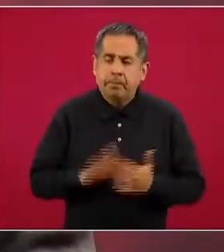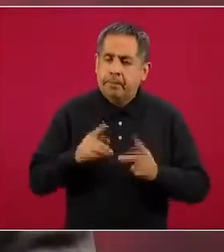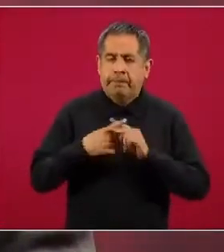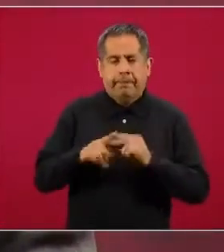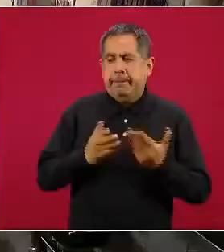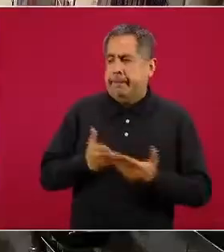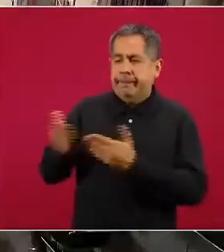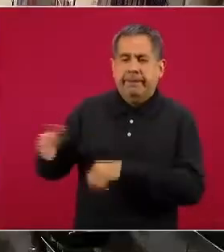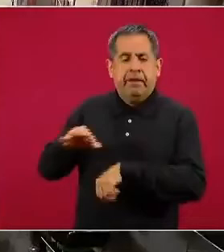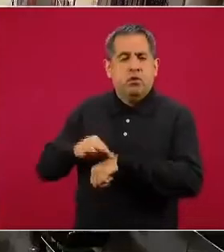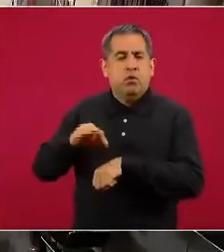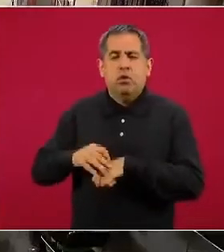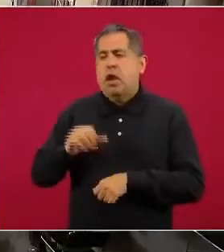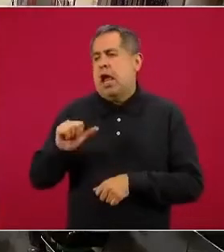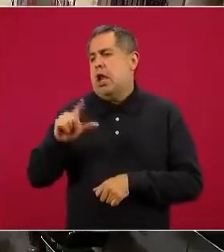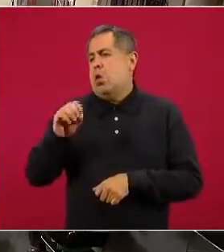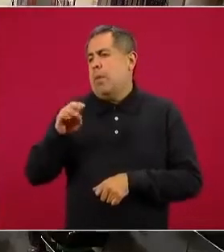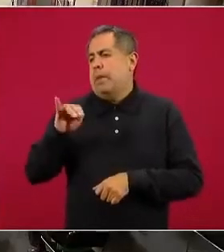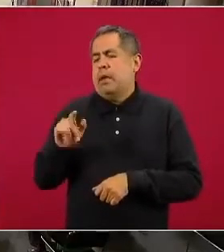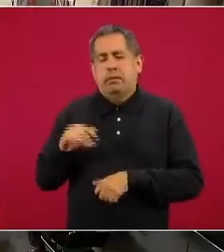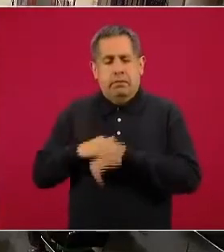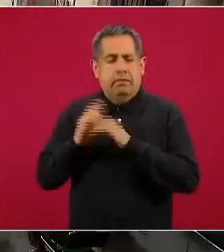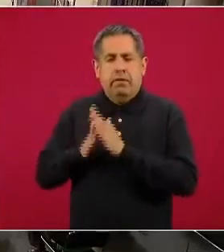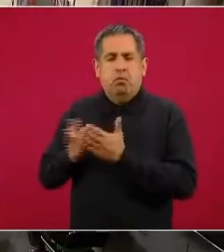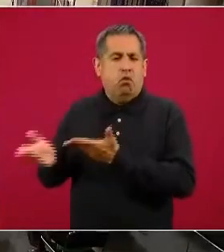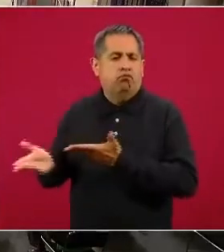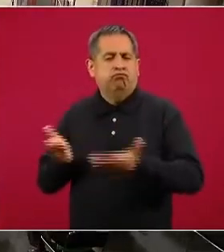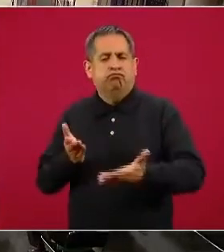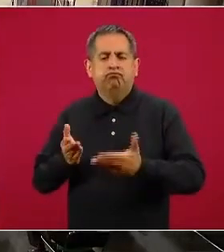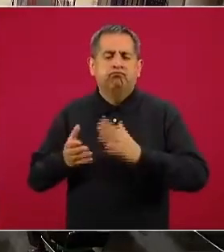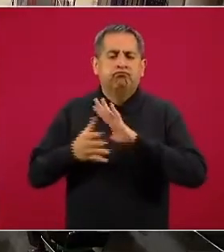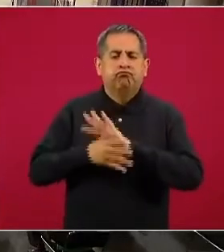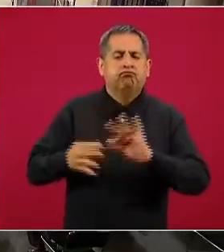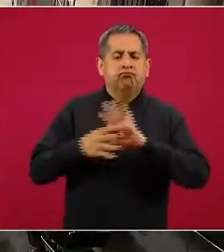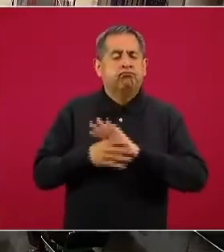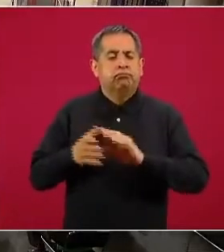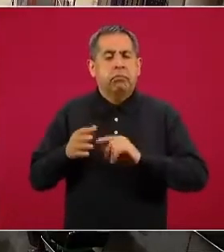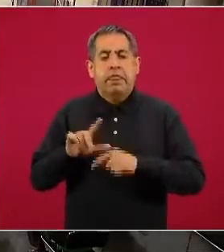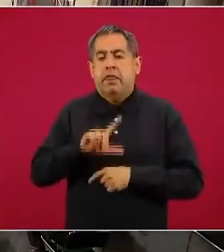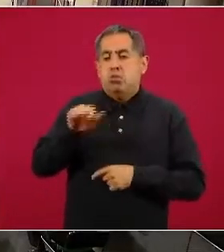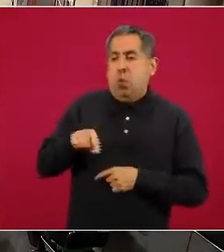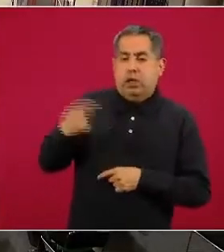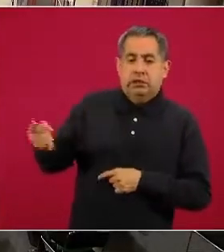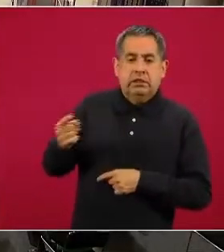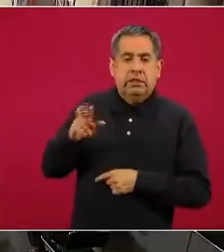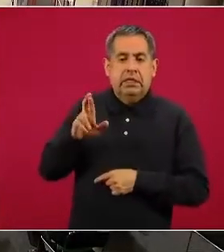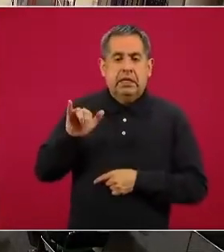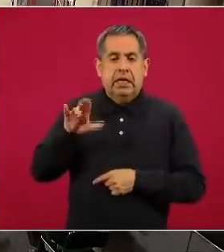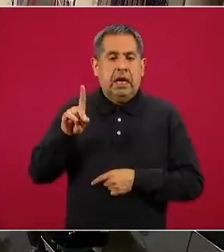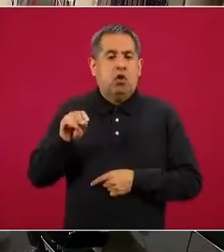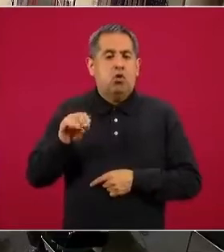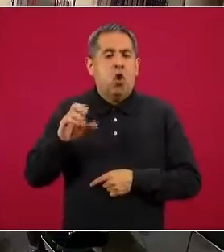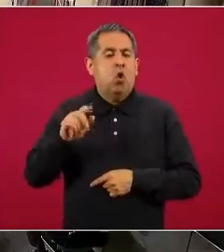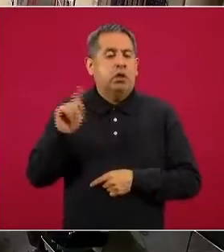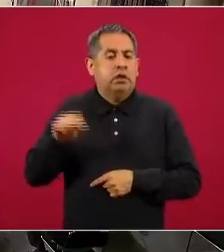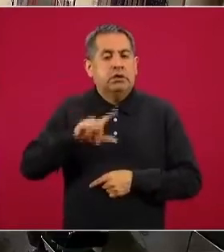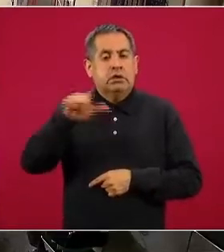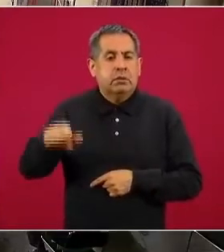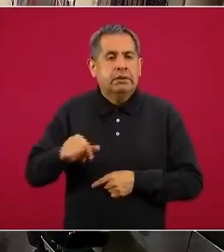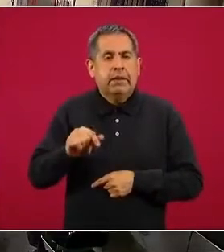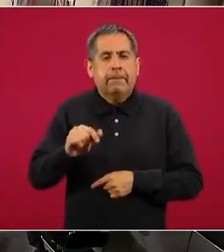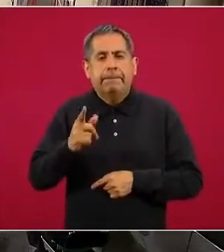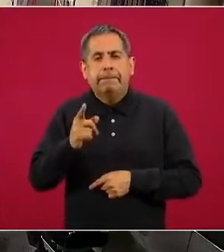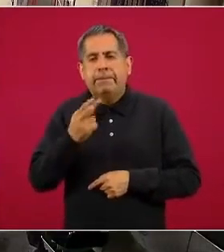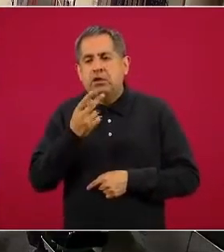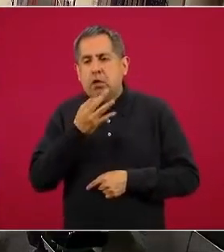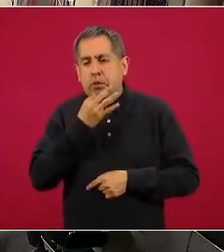doctor Alomía, si es tan amable de presentar, enseguida al doctor Ricardo Cortés, y vamos a dejar unos 25 minutos para preguntas